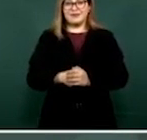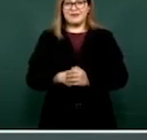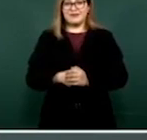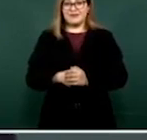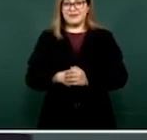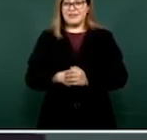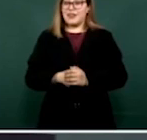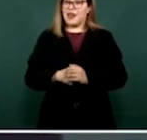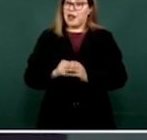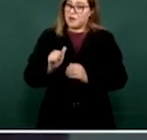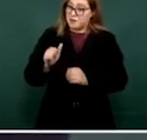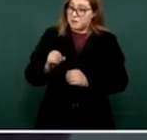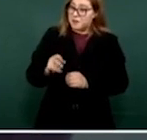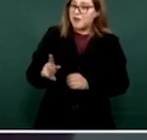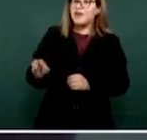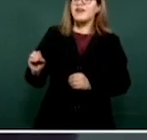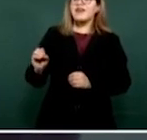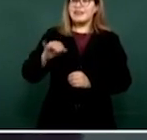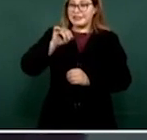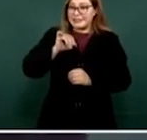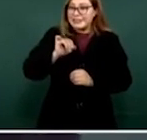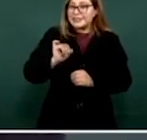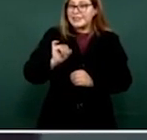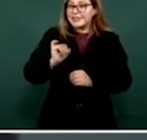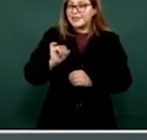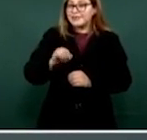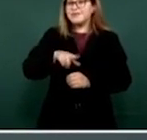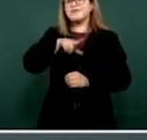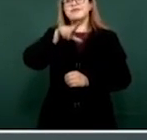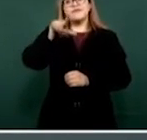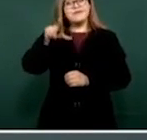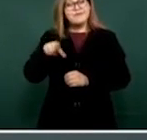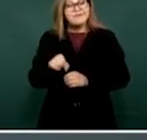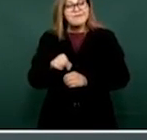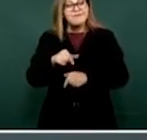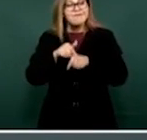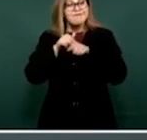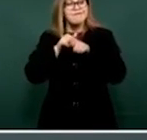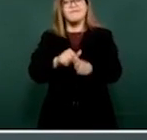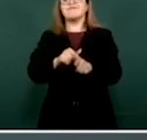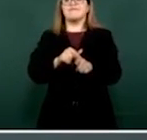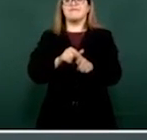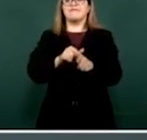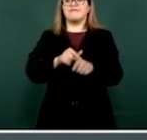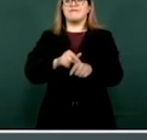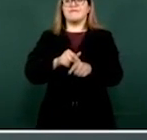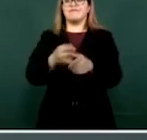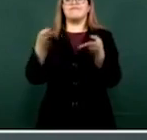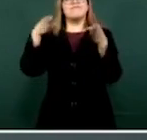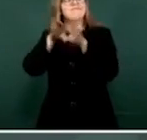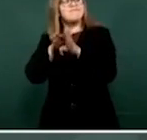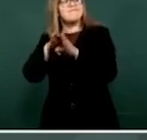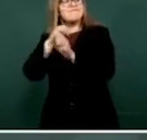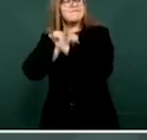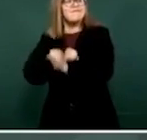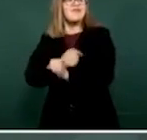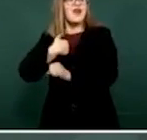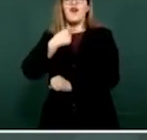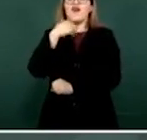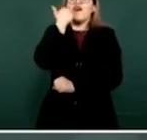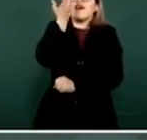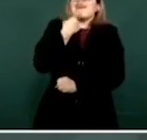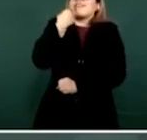Y empiecen a promoverme o a promovernos los paros. Ni lo quería yo decir.